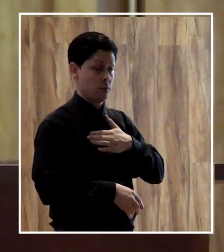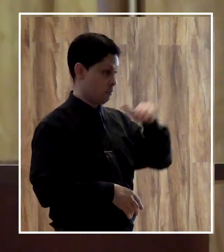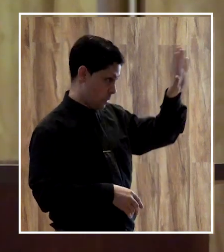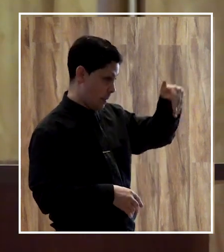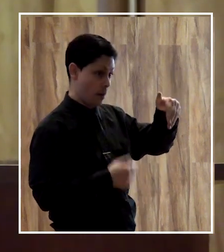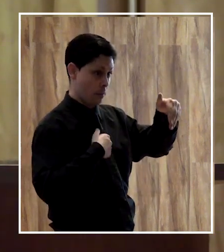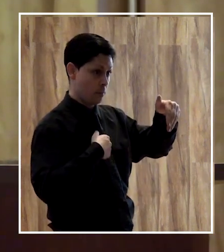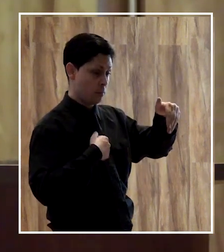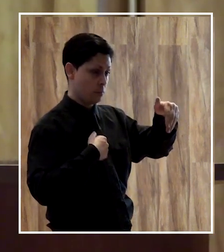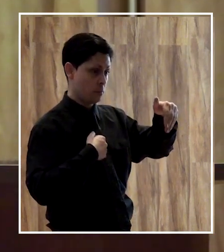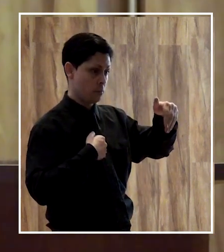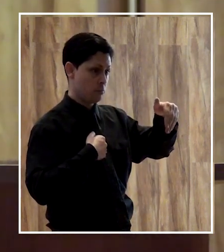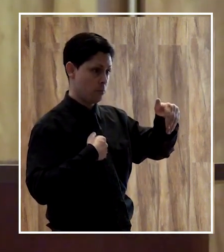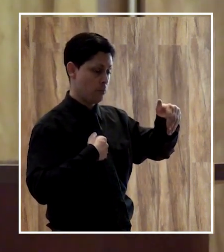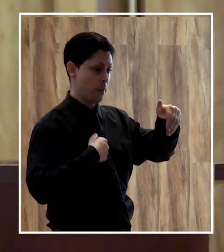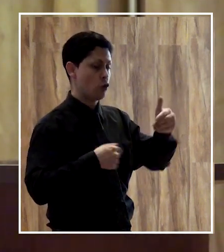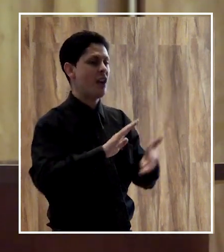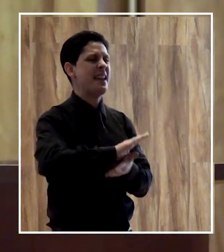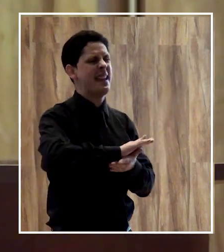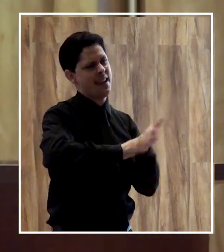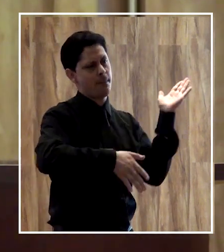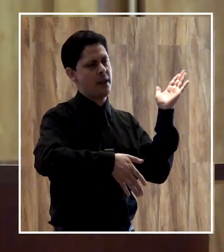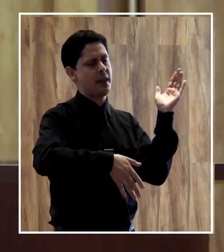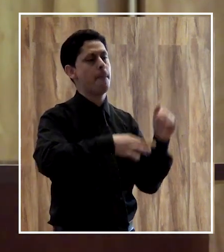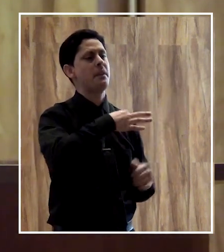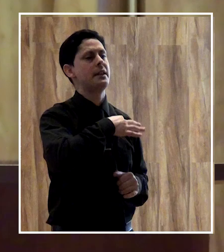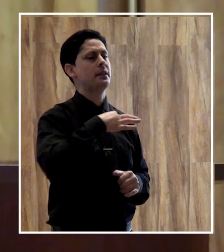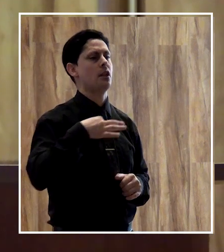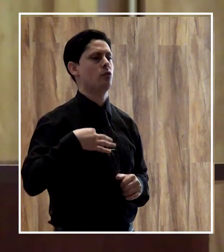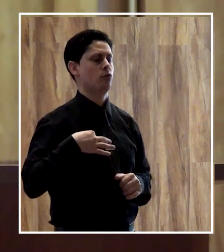me llamaron para irme del ministerio,